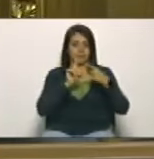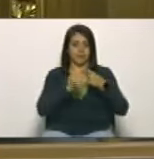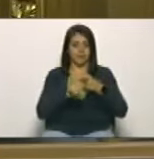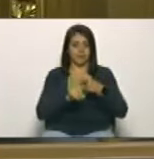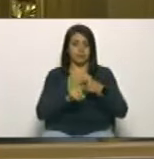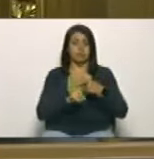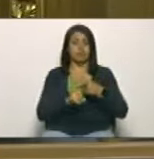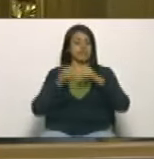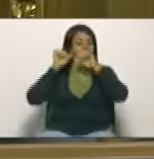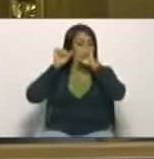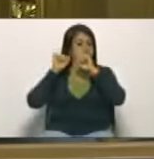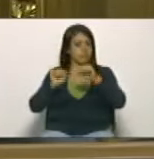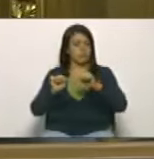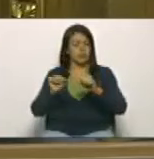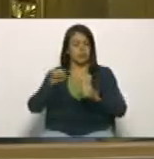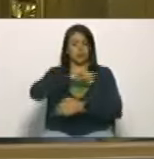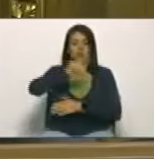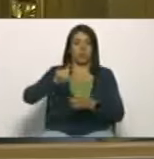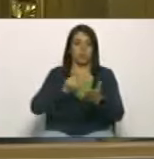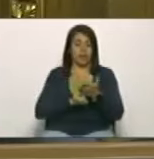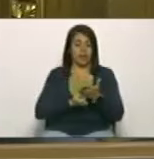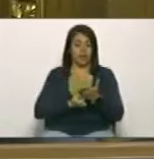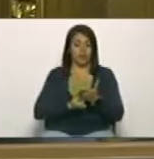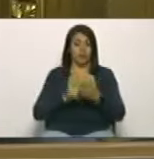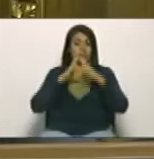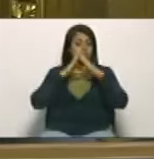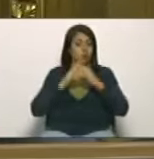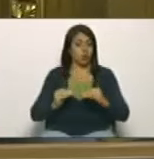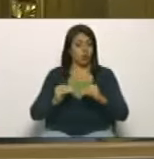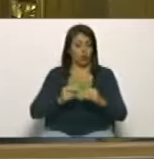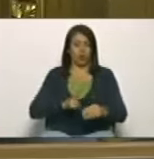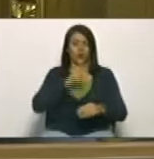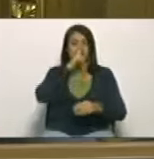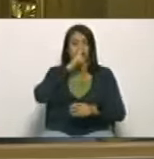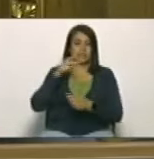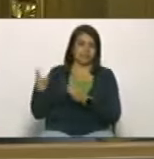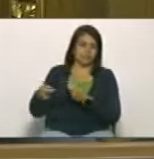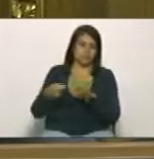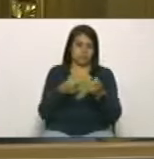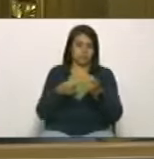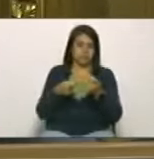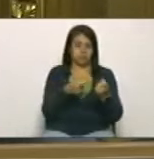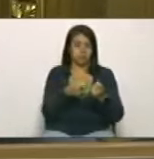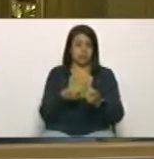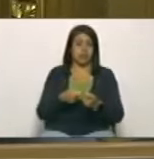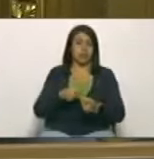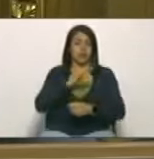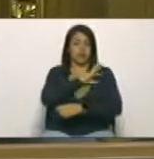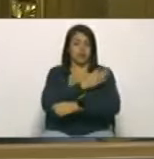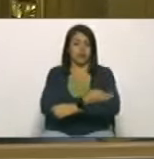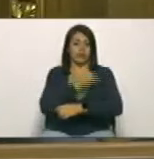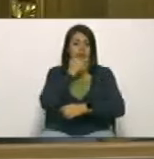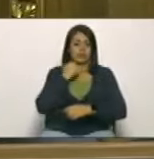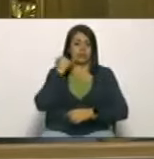primero, repudiar y rechazar enérgicamente los criminales ataques perpetrados por las fuerzas sionistas de